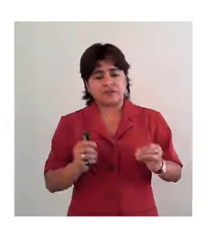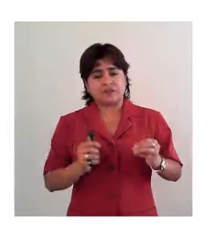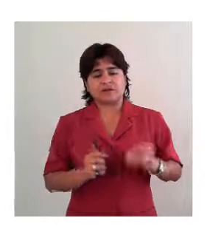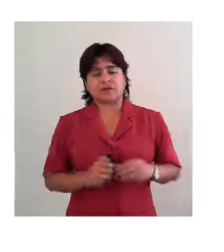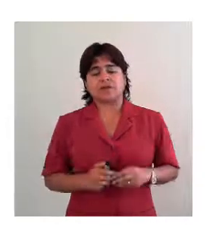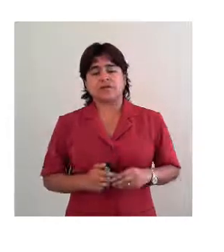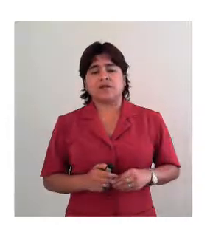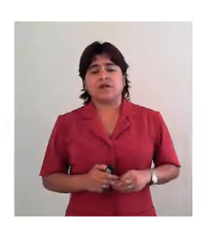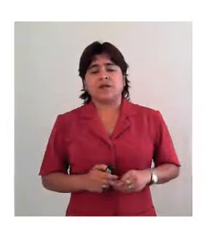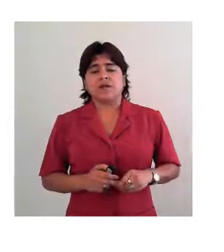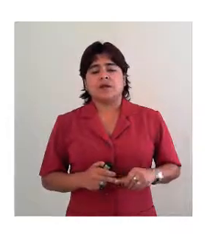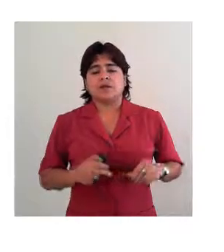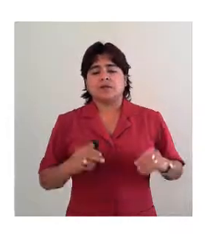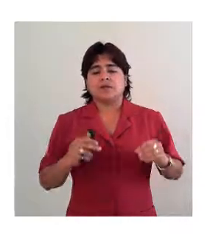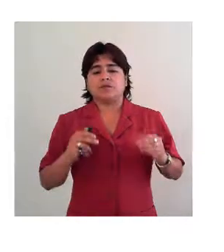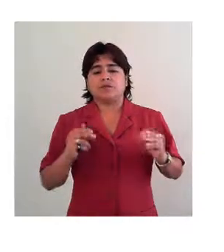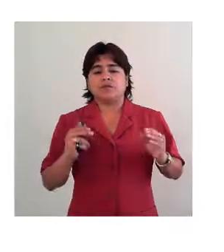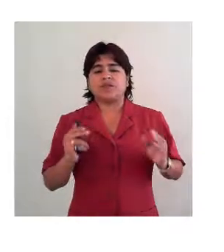lugares,